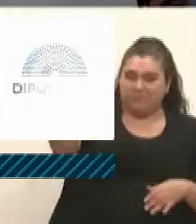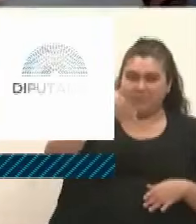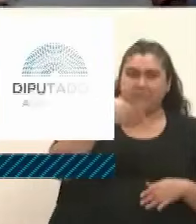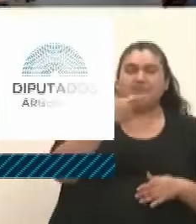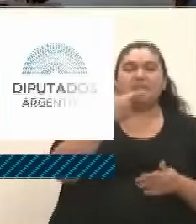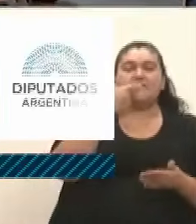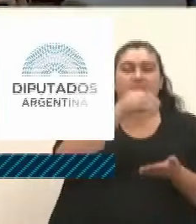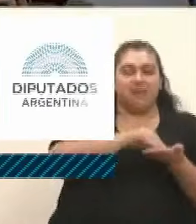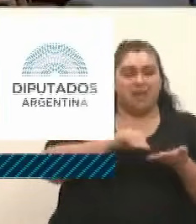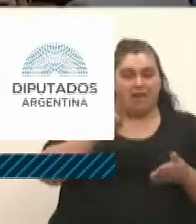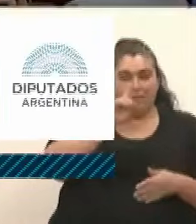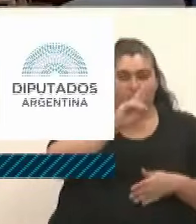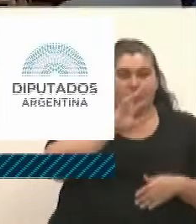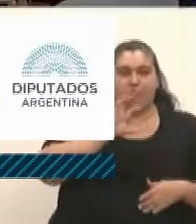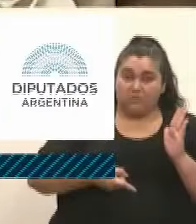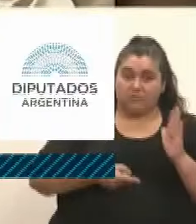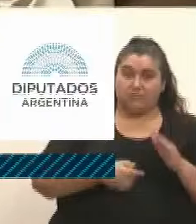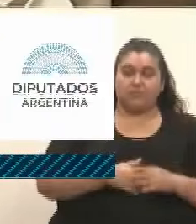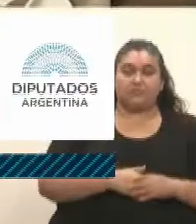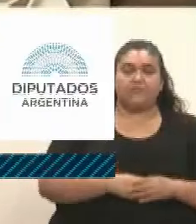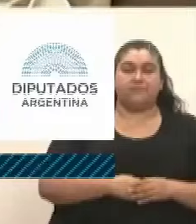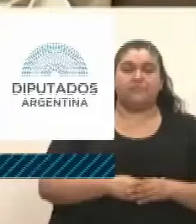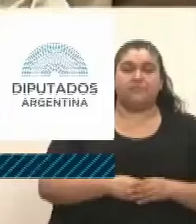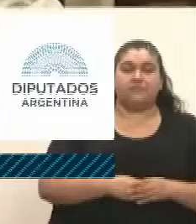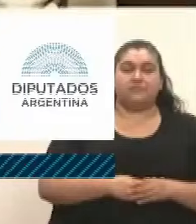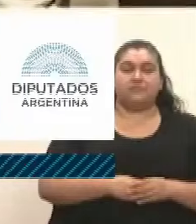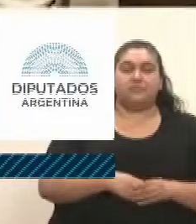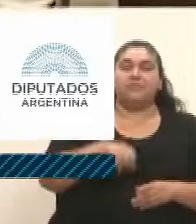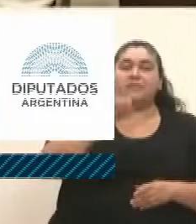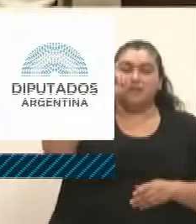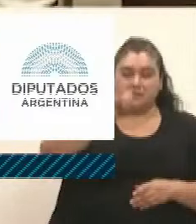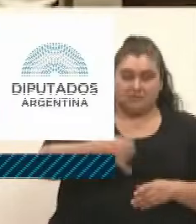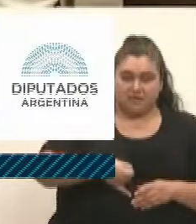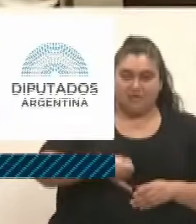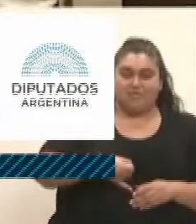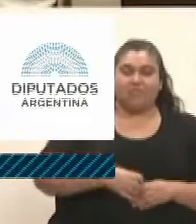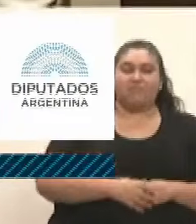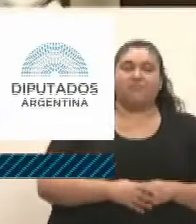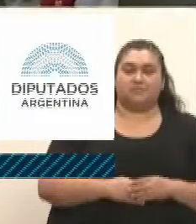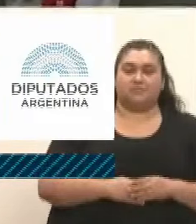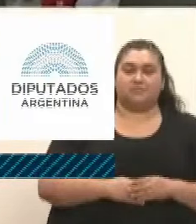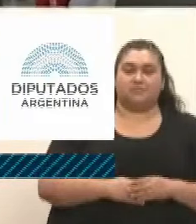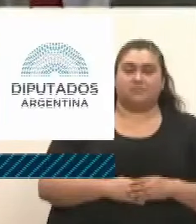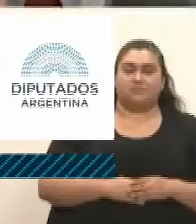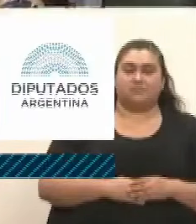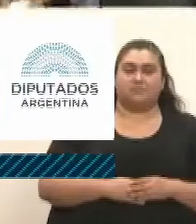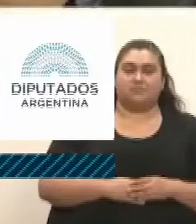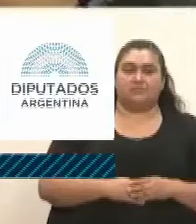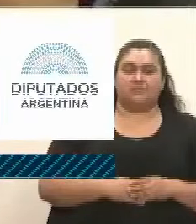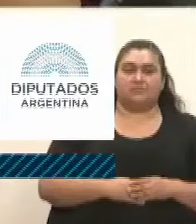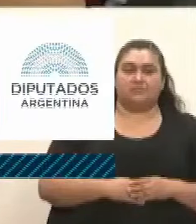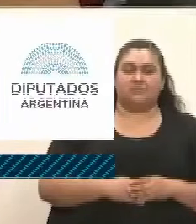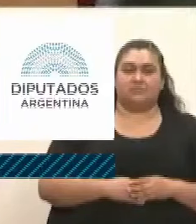años atrás, no se hacía discursos en la jura. Claro. Se juraba por las 3 o por las 4